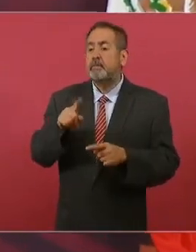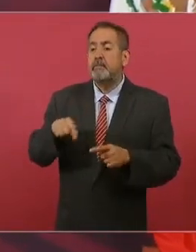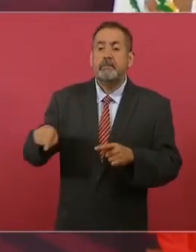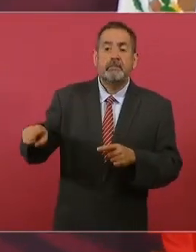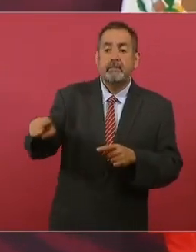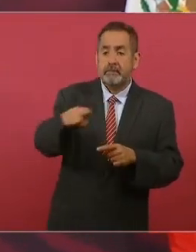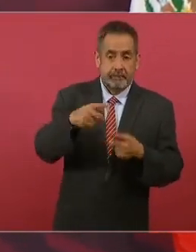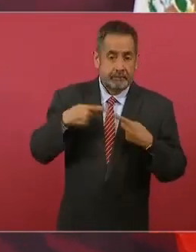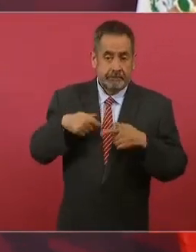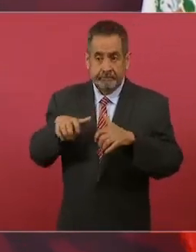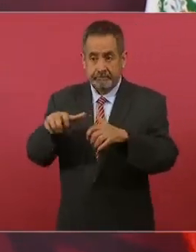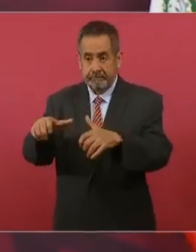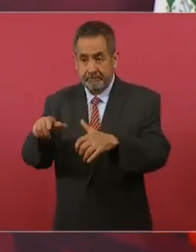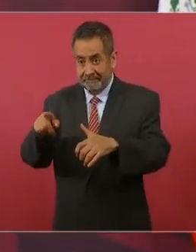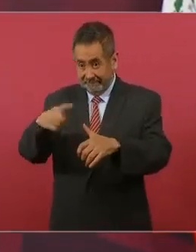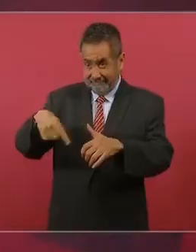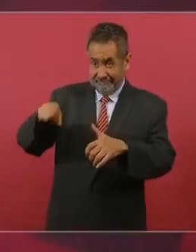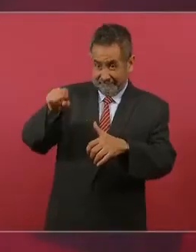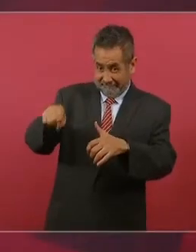pueblo.